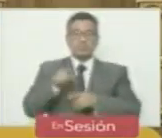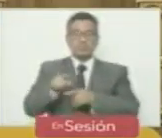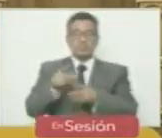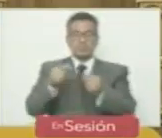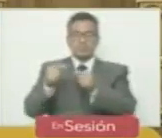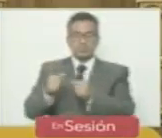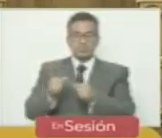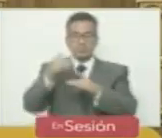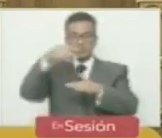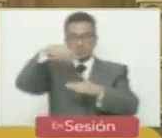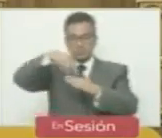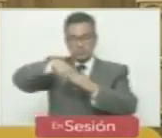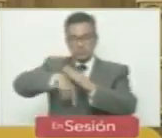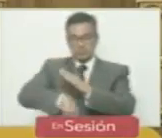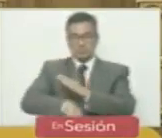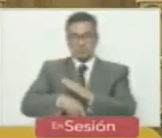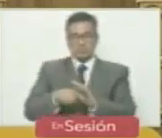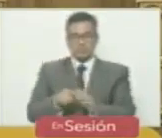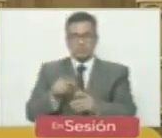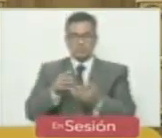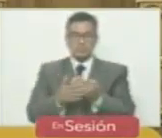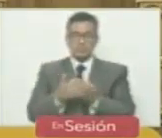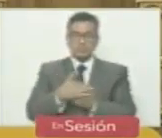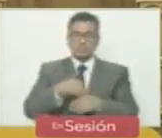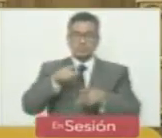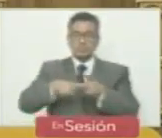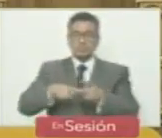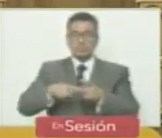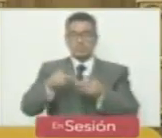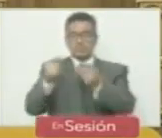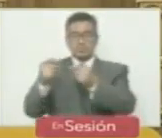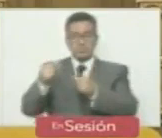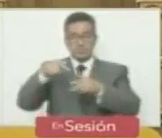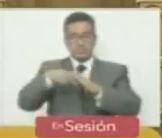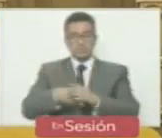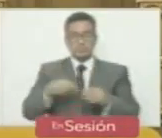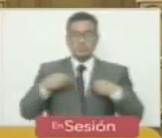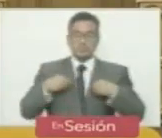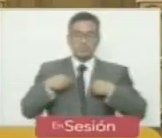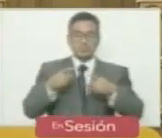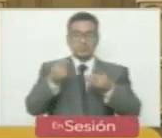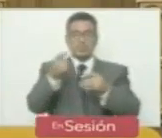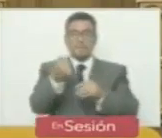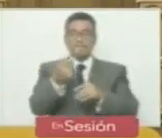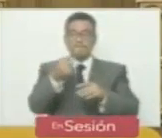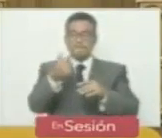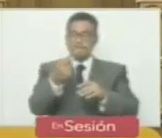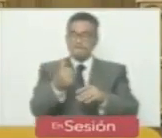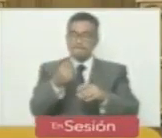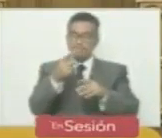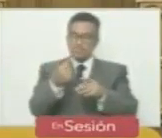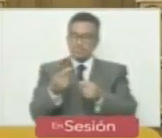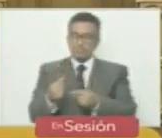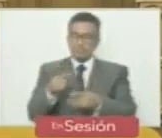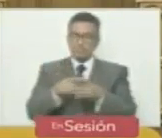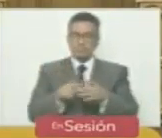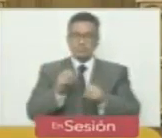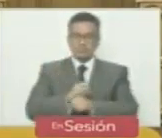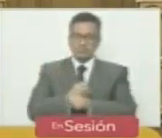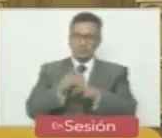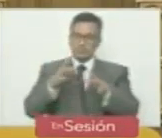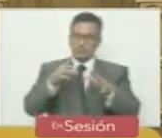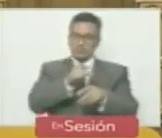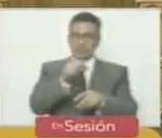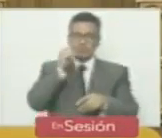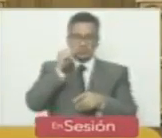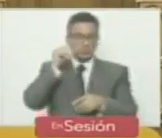economía subterránea que permea los tentáculos de un capitalismo que quiere vivir a bajos costos por la explotación